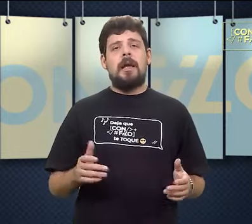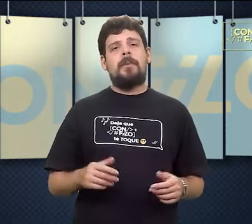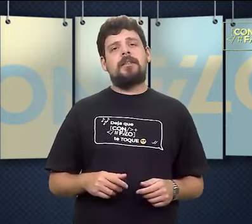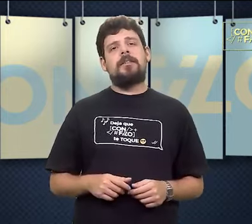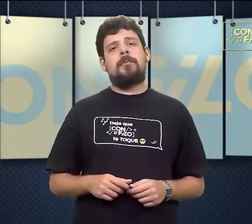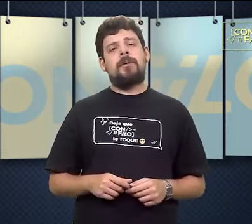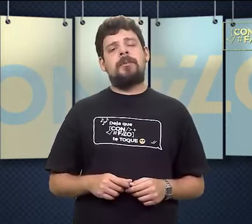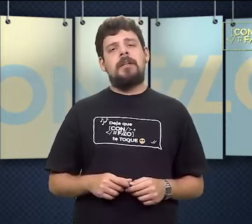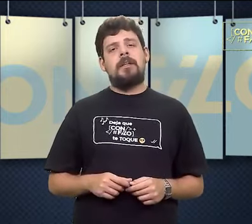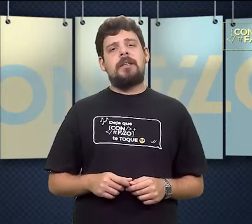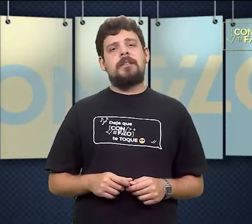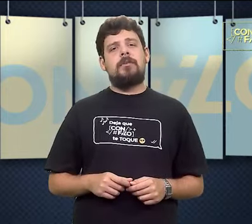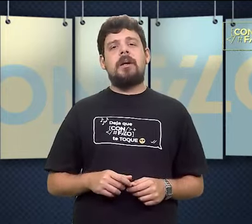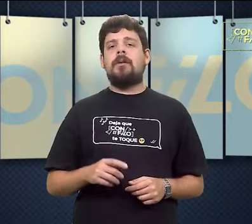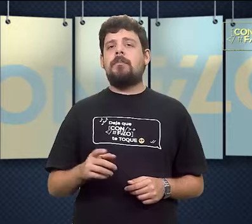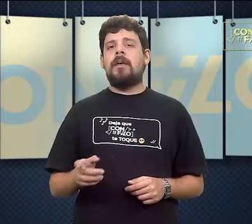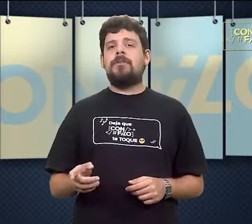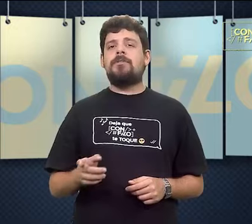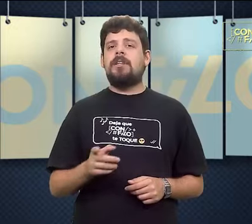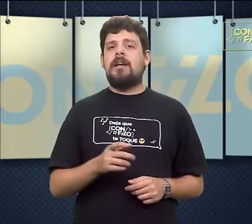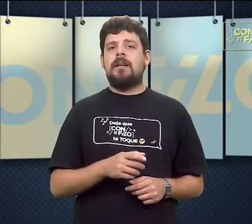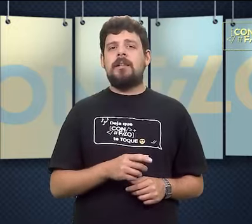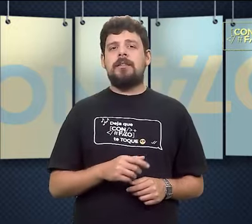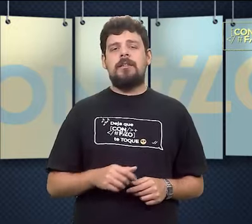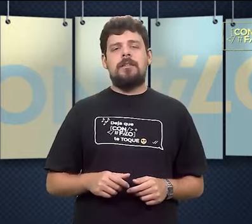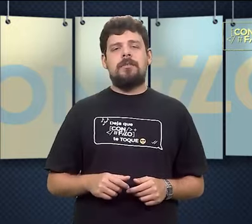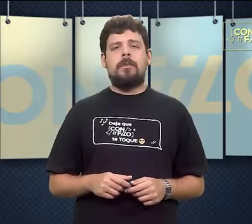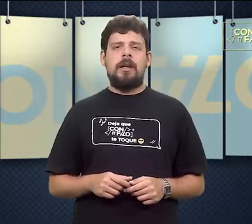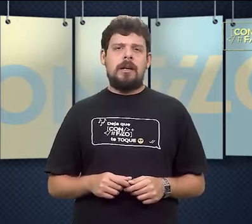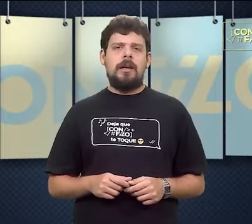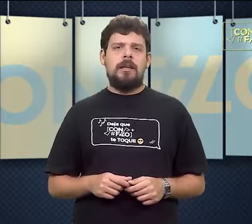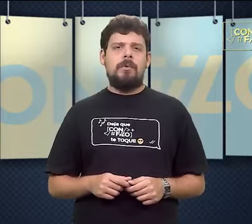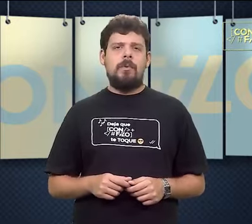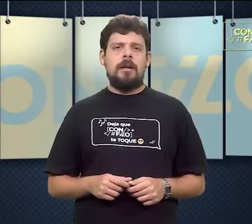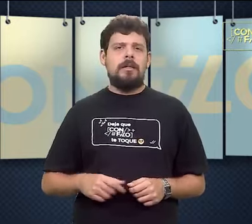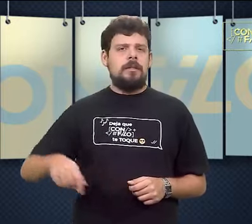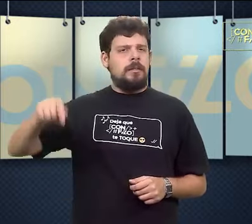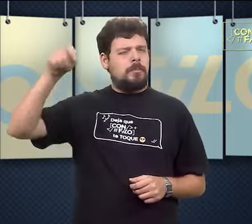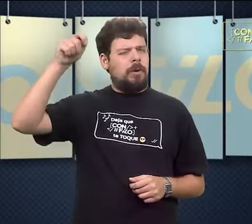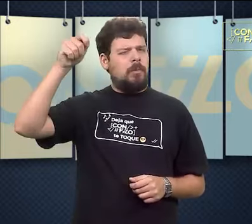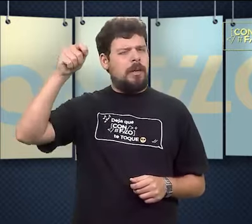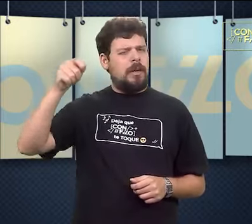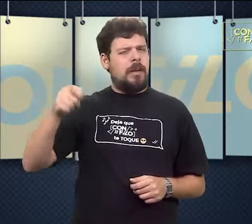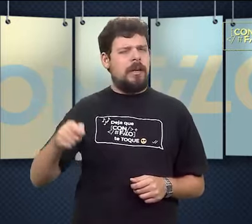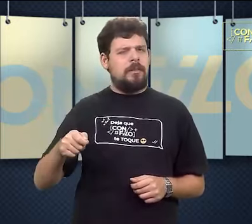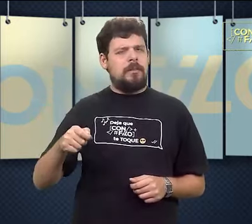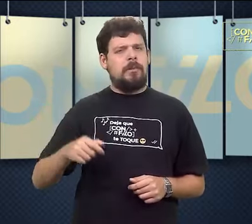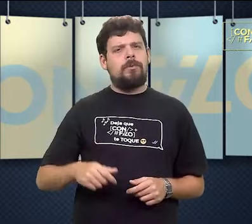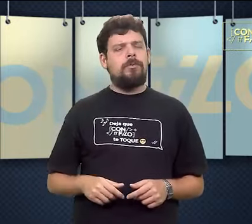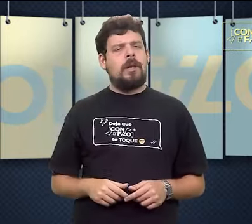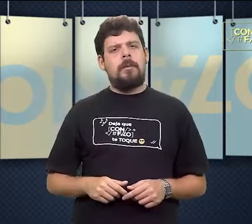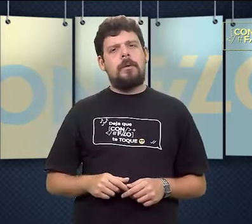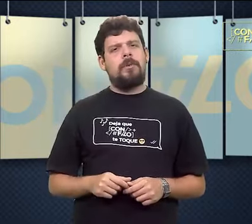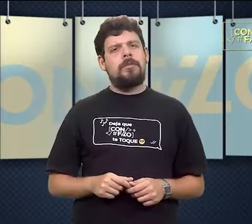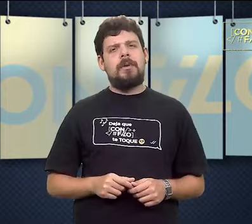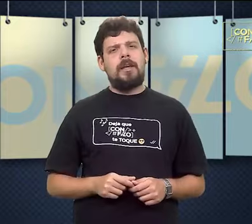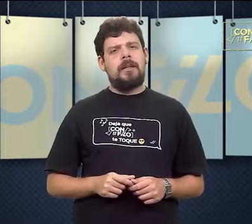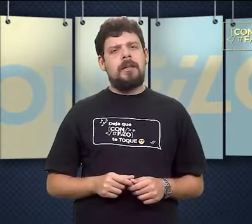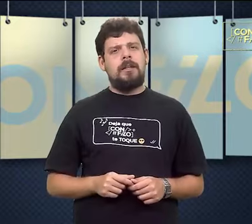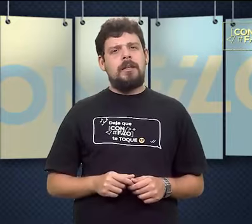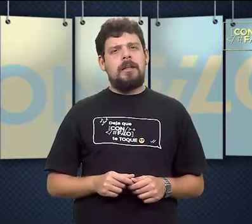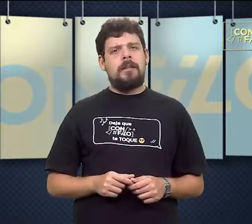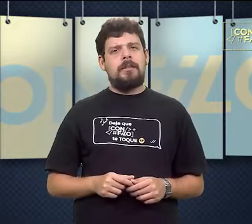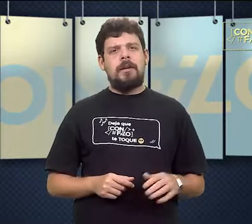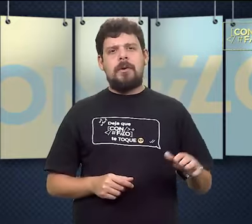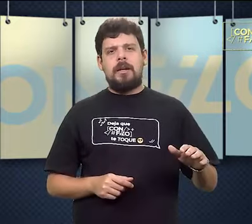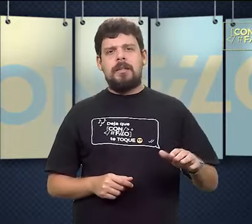hechos, las matrices de opinión que circulan en los medios y en las redes sobre la realidad cubana. Vamos a rasgar la costura de la manipulación